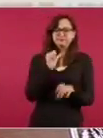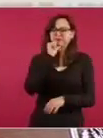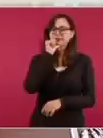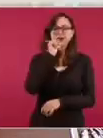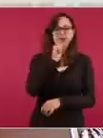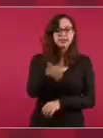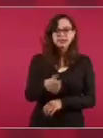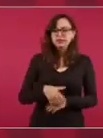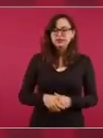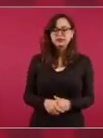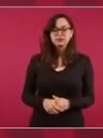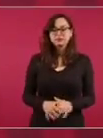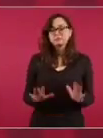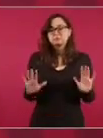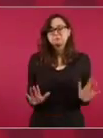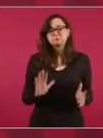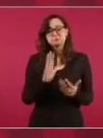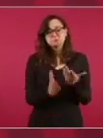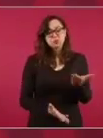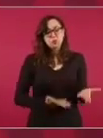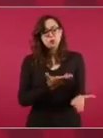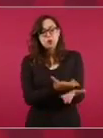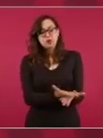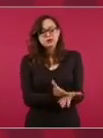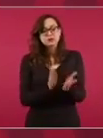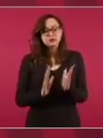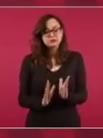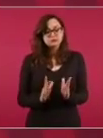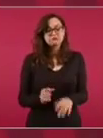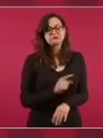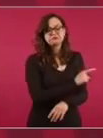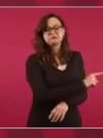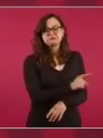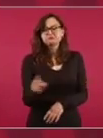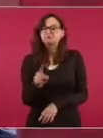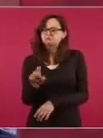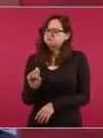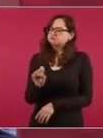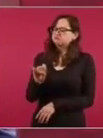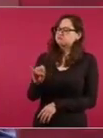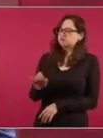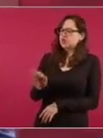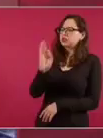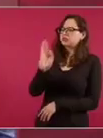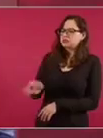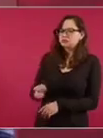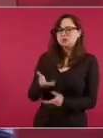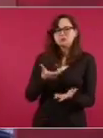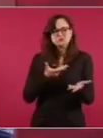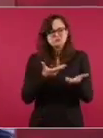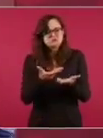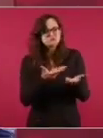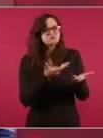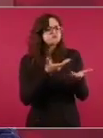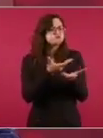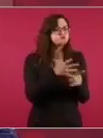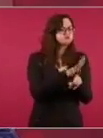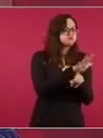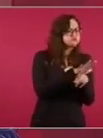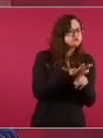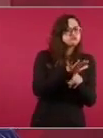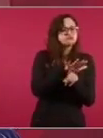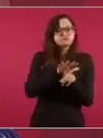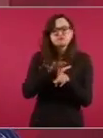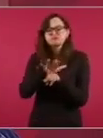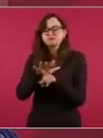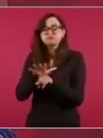Fue, pues, a partir de convencer y de persuadir y por